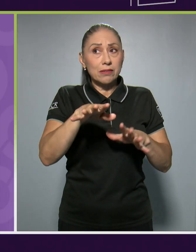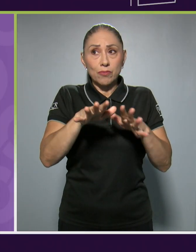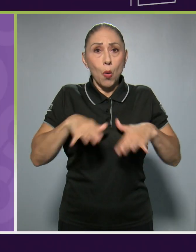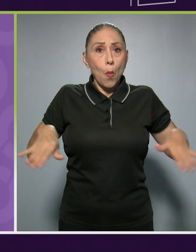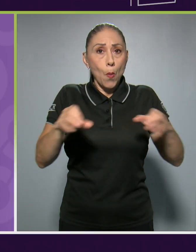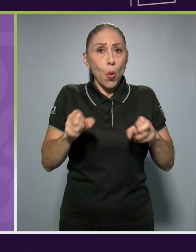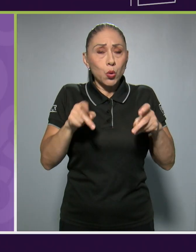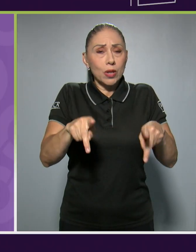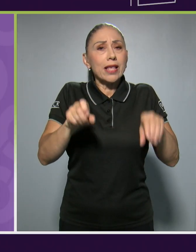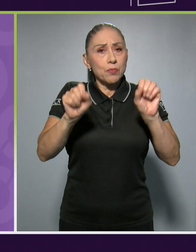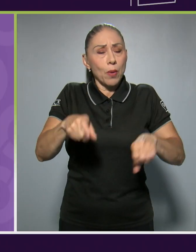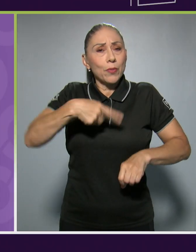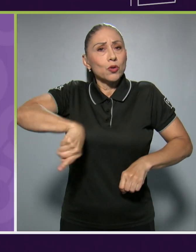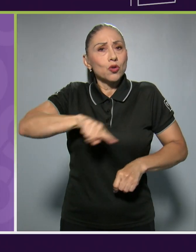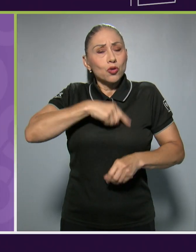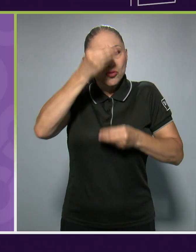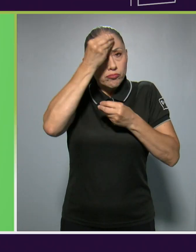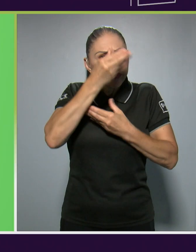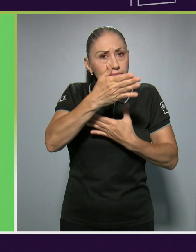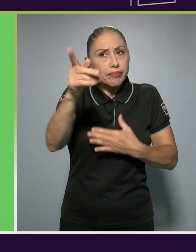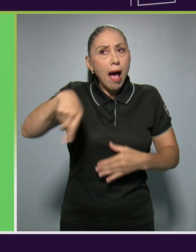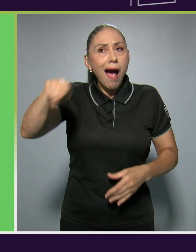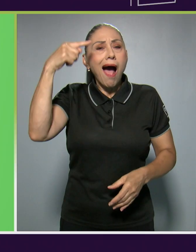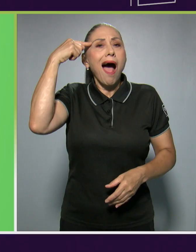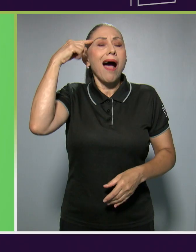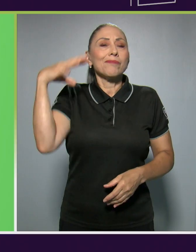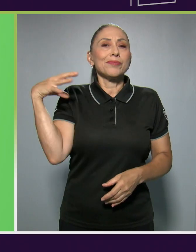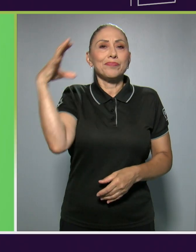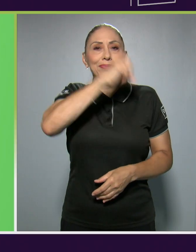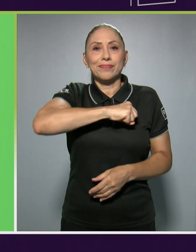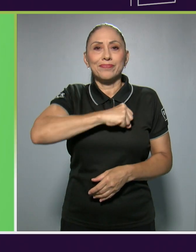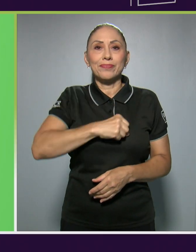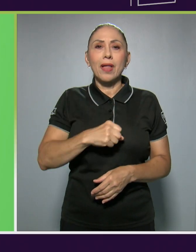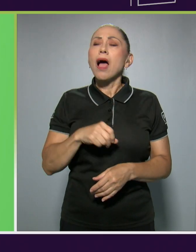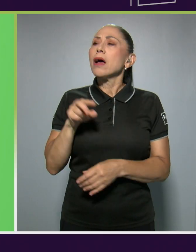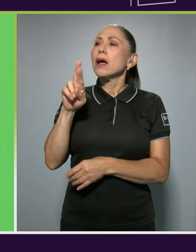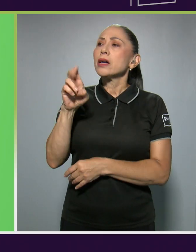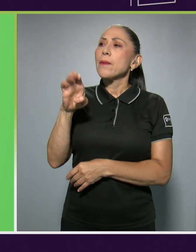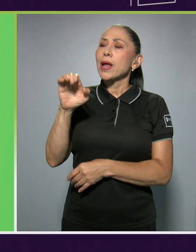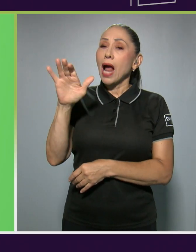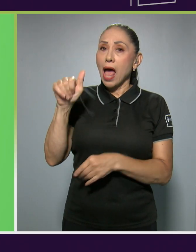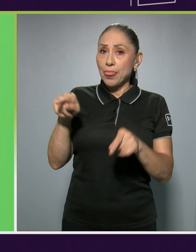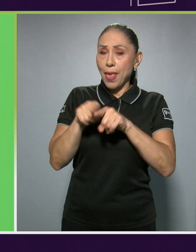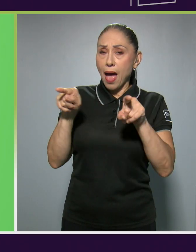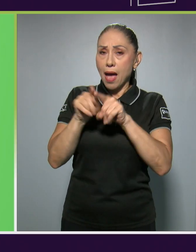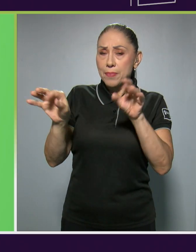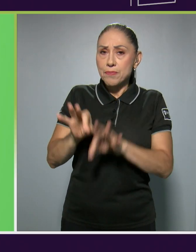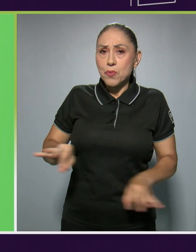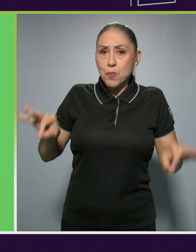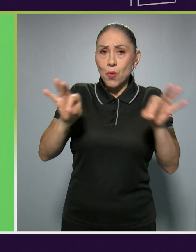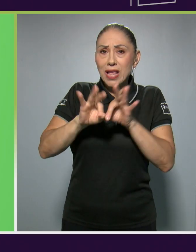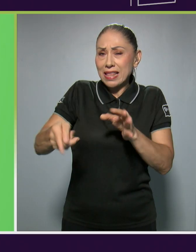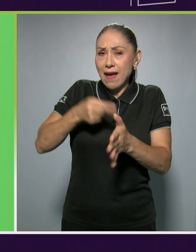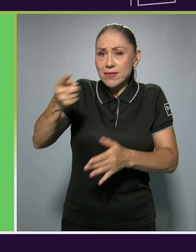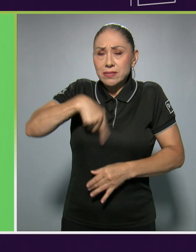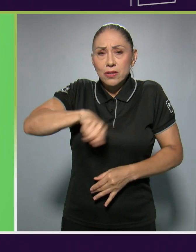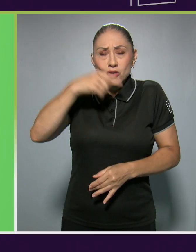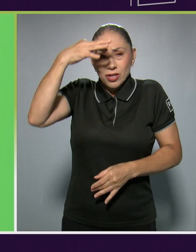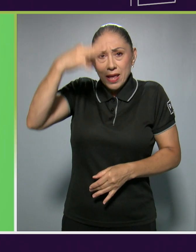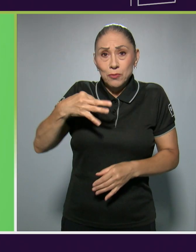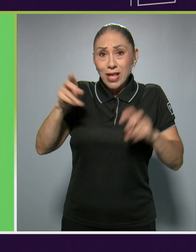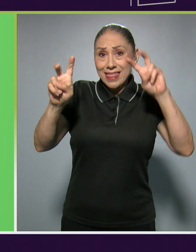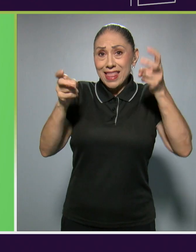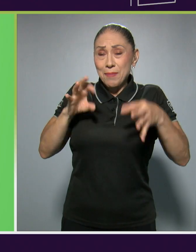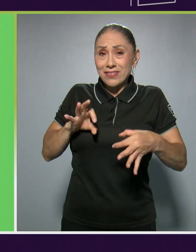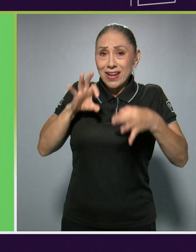sobre eso. Y porque también es muy importante que a veces creemos que los temas relacionados al envejecimiento